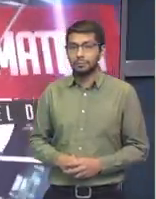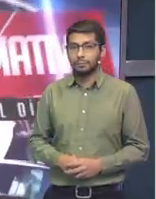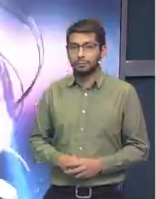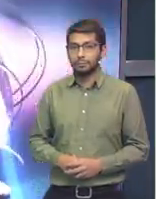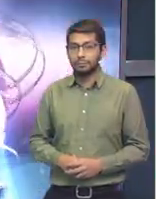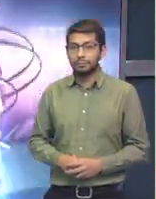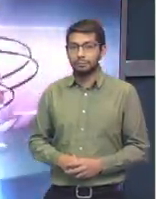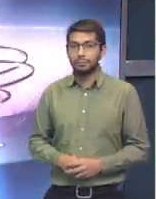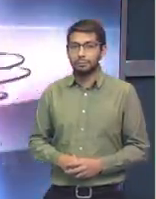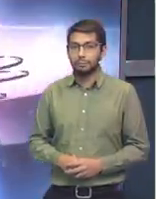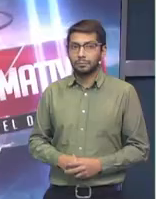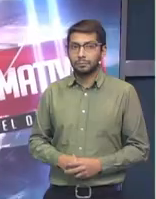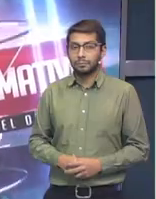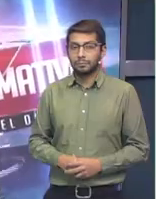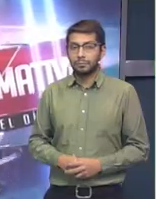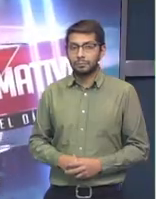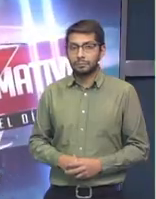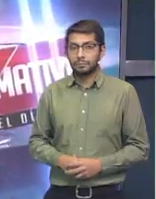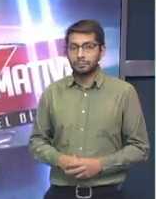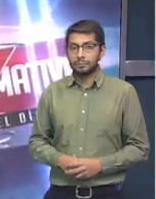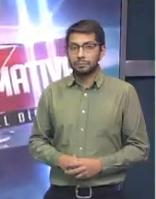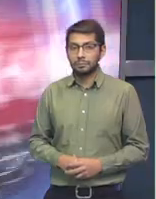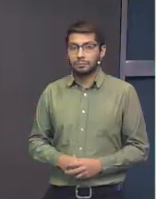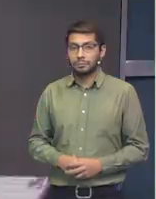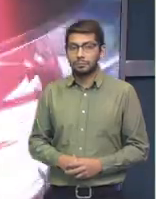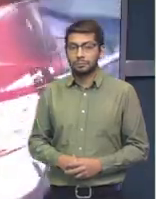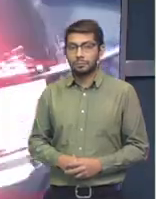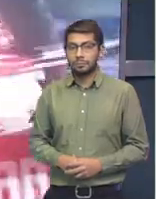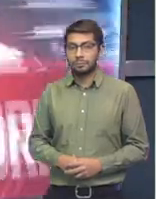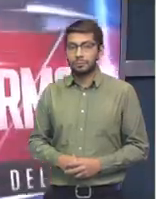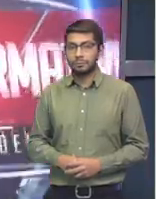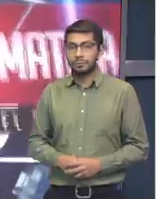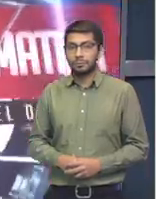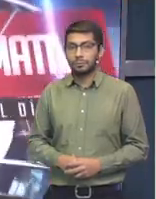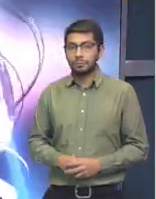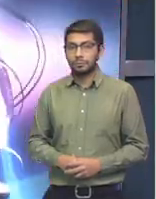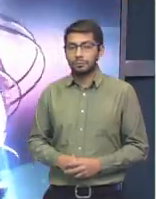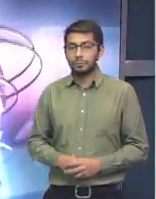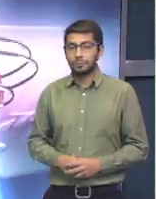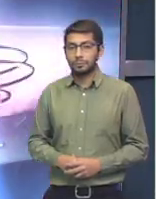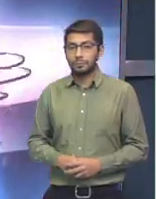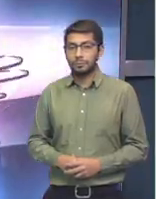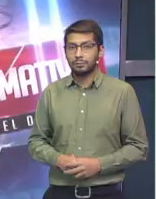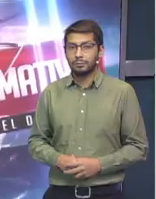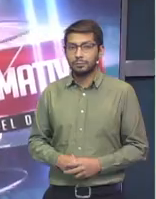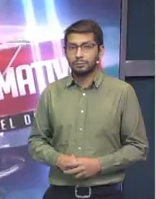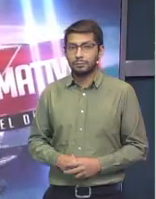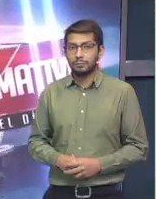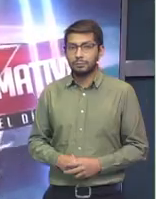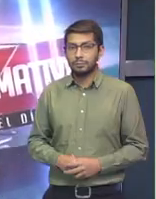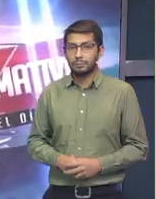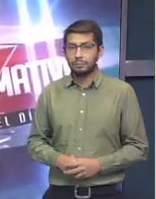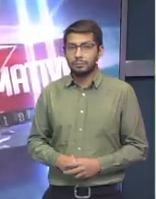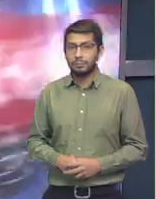zona sanitaria o del vacunatorio central del Ministerio de Salud, organizamos y los visitamos en su casa y les realizamos